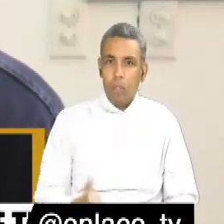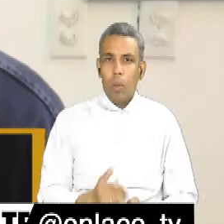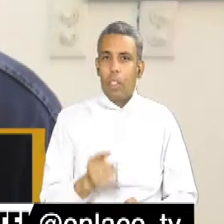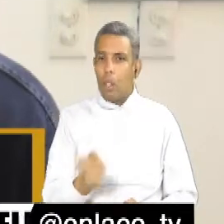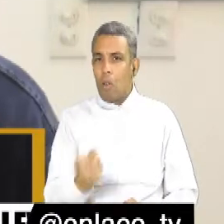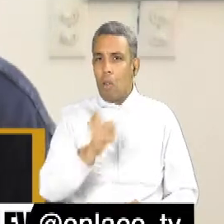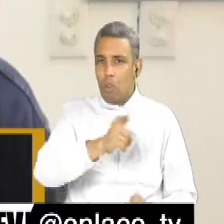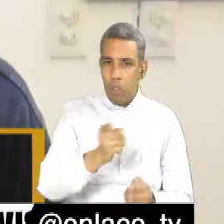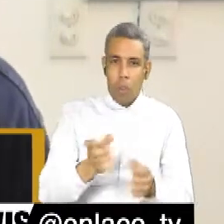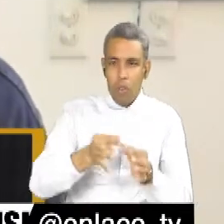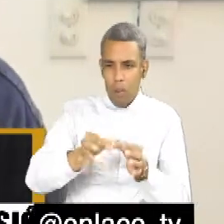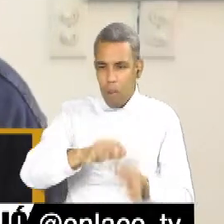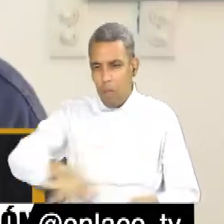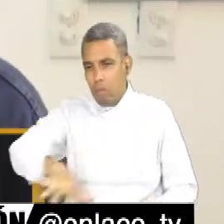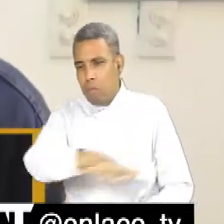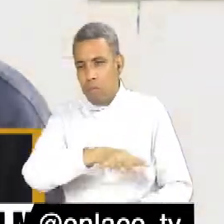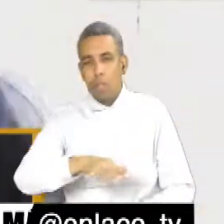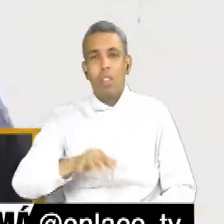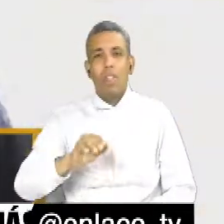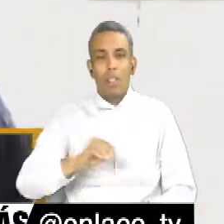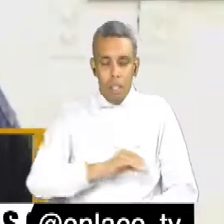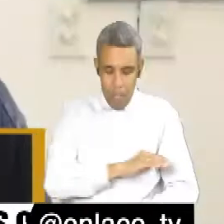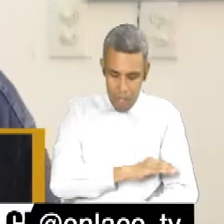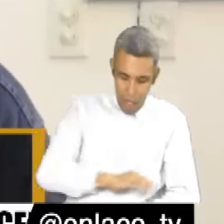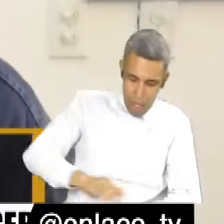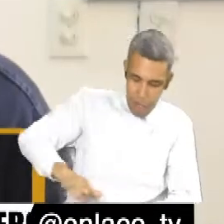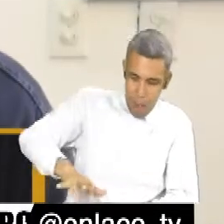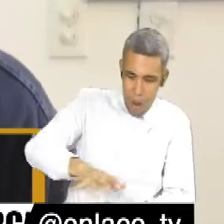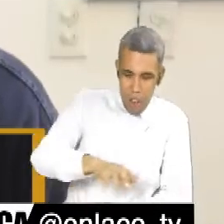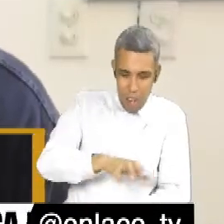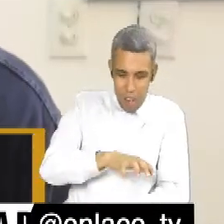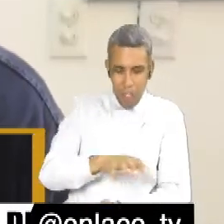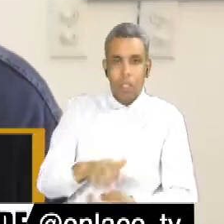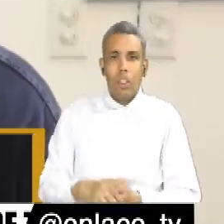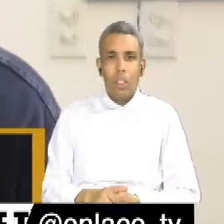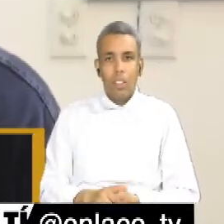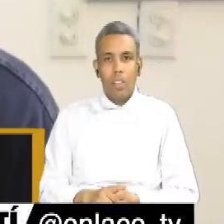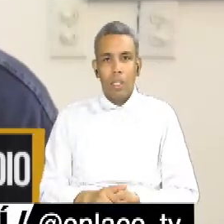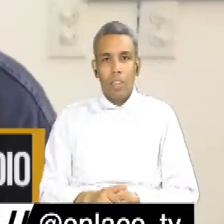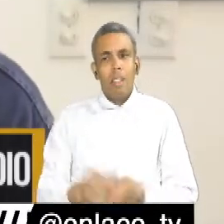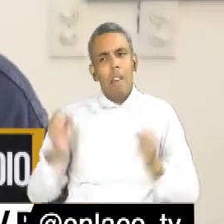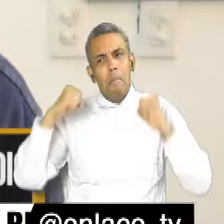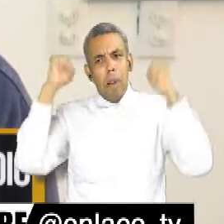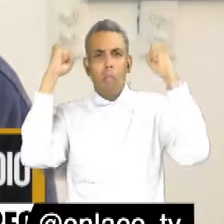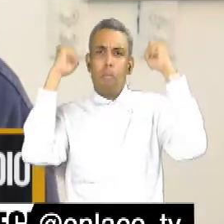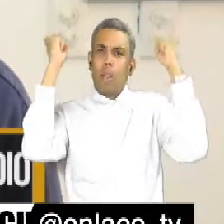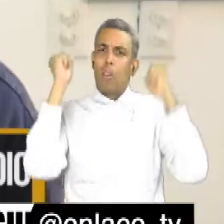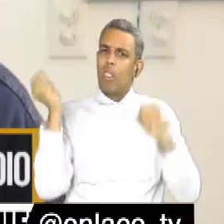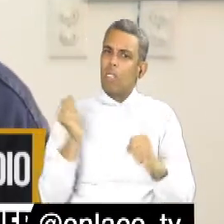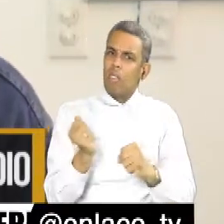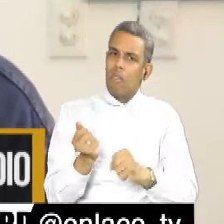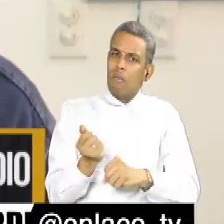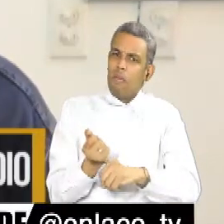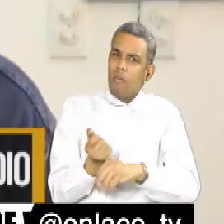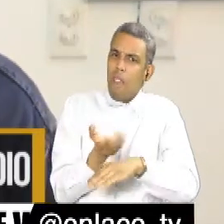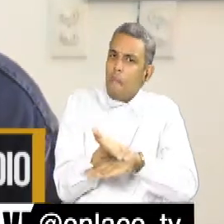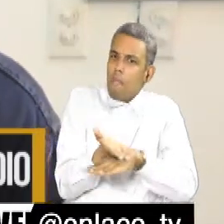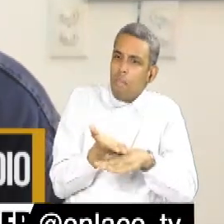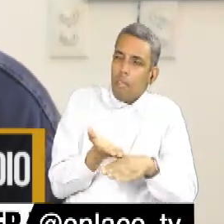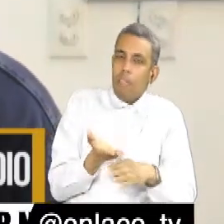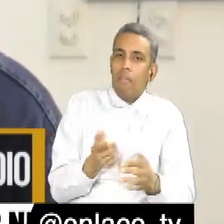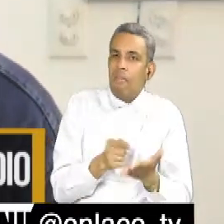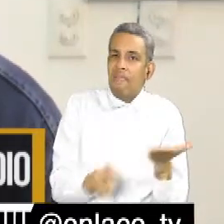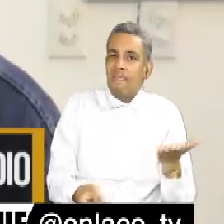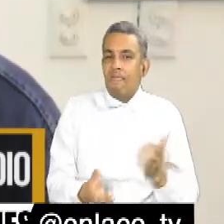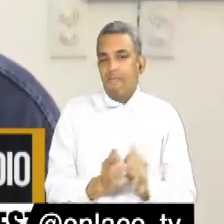de Torres, lo que son los campos Santos y Suerte. La comunidad viene reclamando unos temas de vinculación de personal de acuerdo al